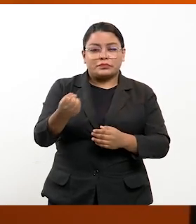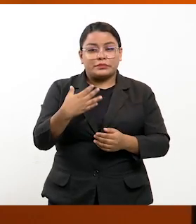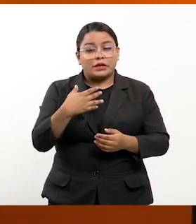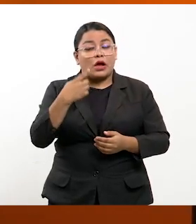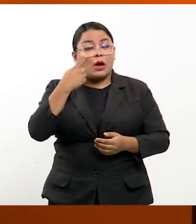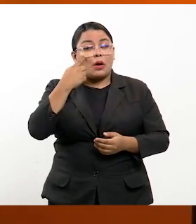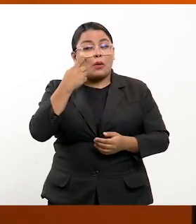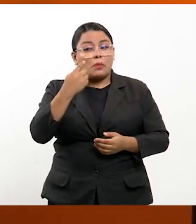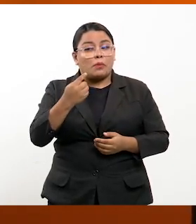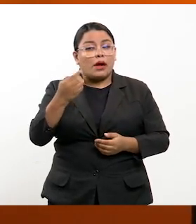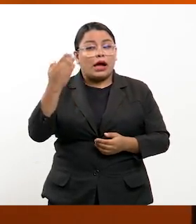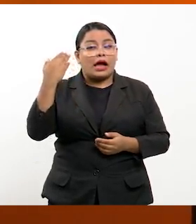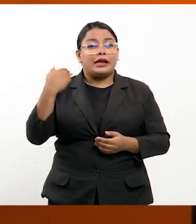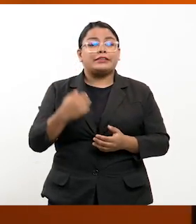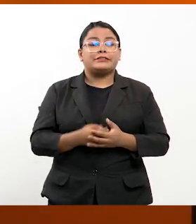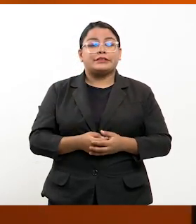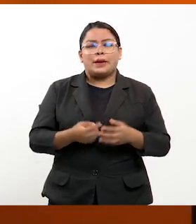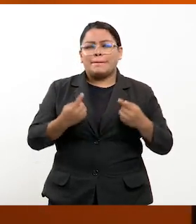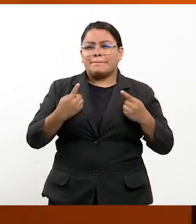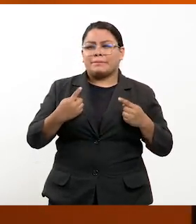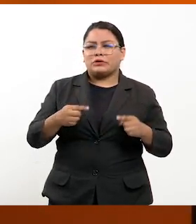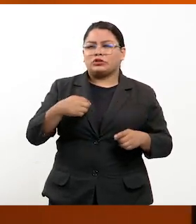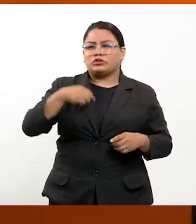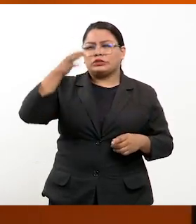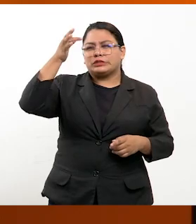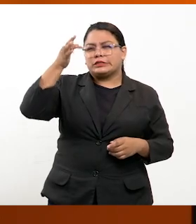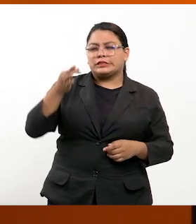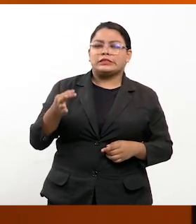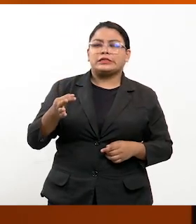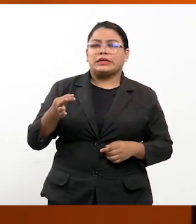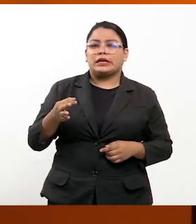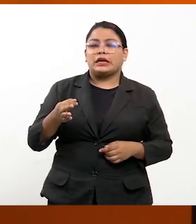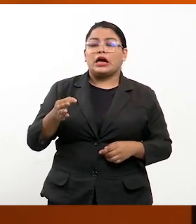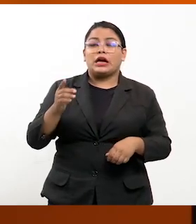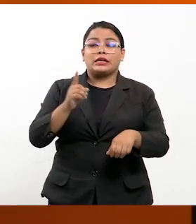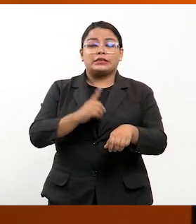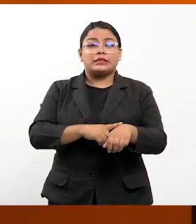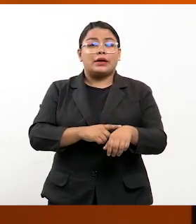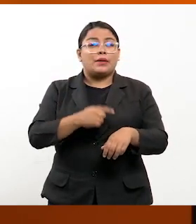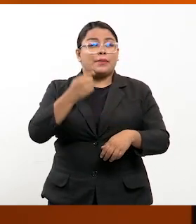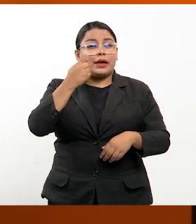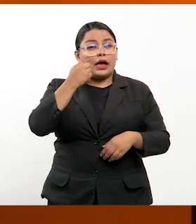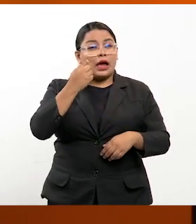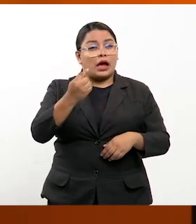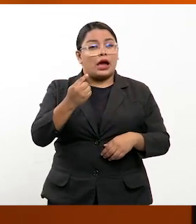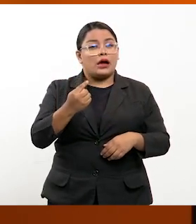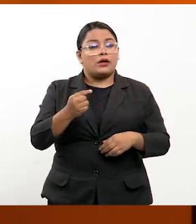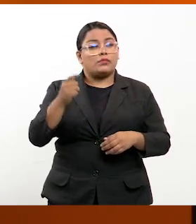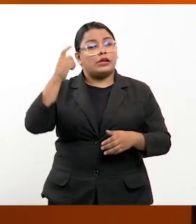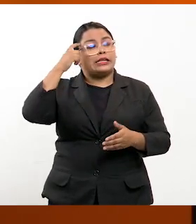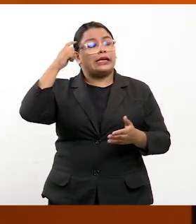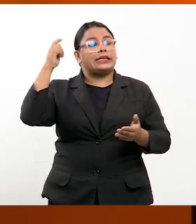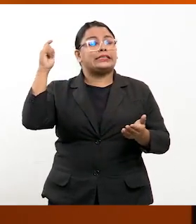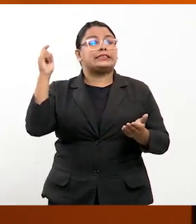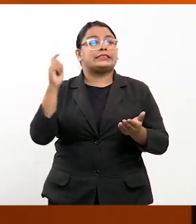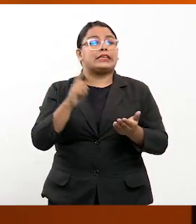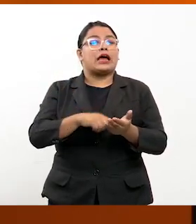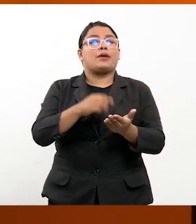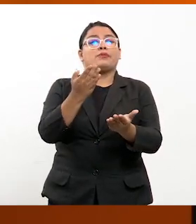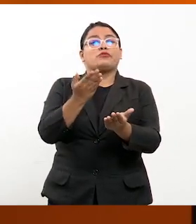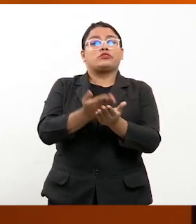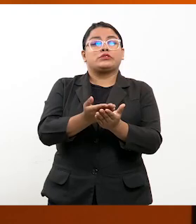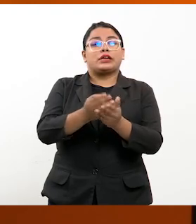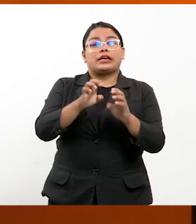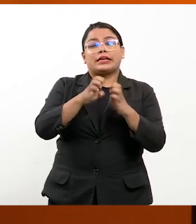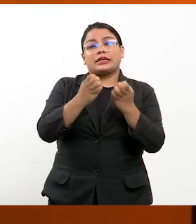de observar anteriormente. Sin embargo, yo creo que es momento de que veamos las pruebas que ha propuesto el equipo